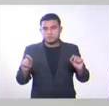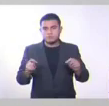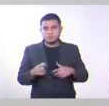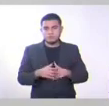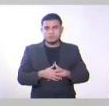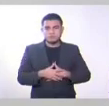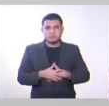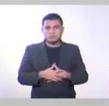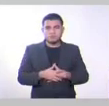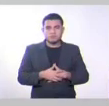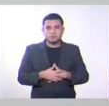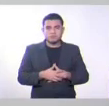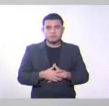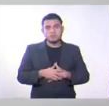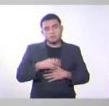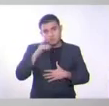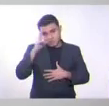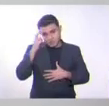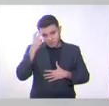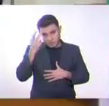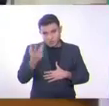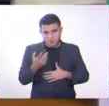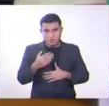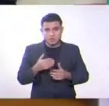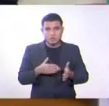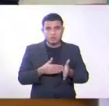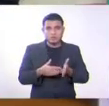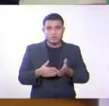X. Es Quiere decir cierto. que desde el origen